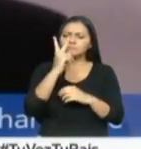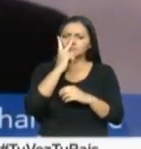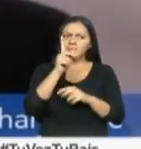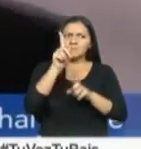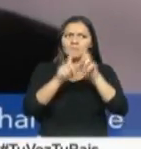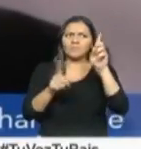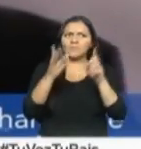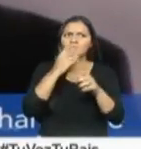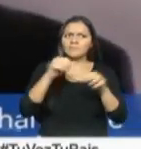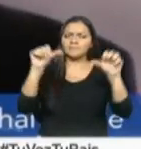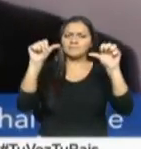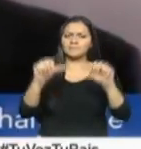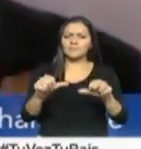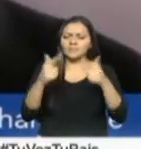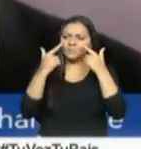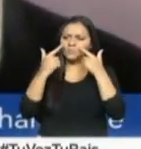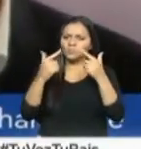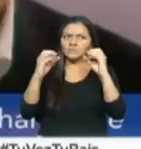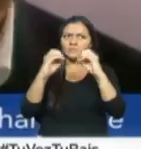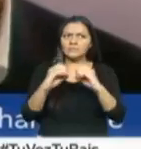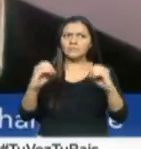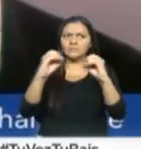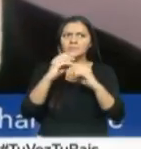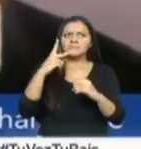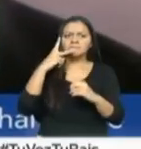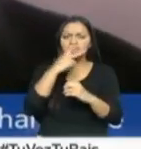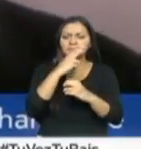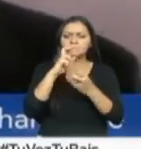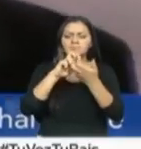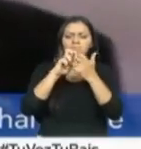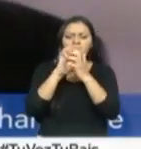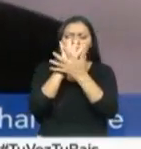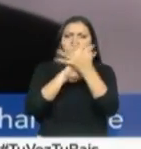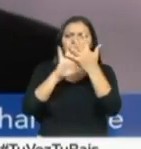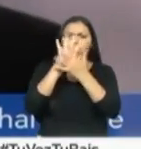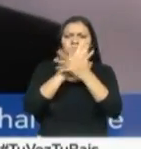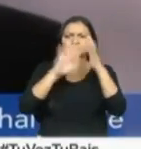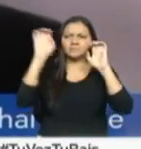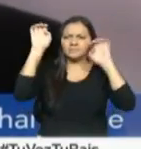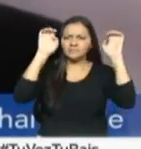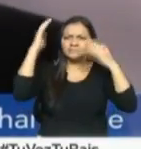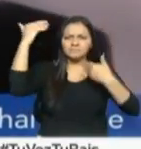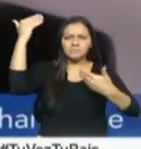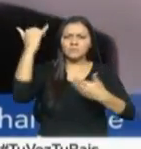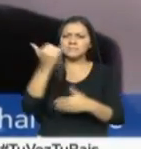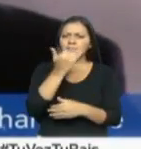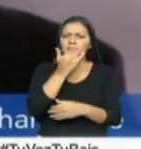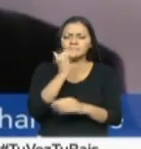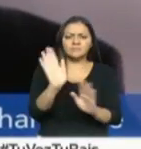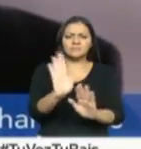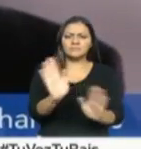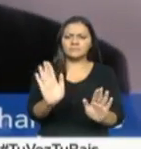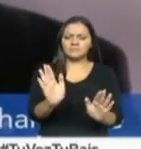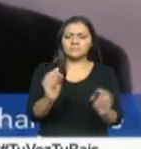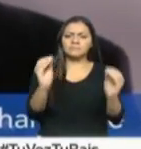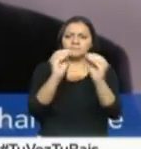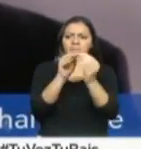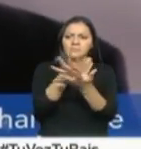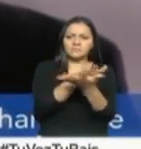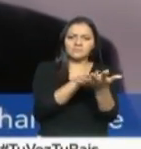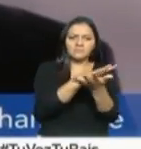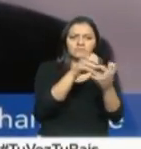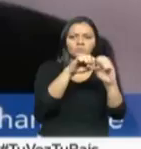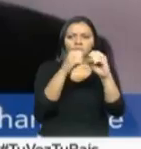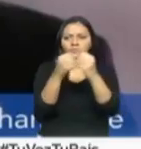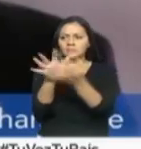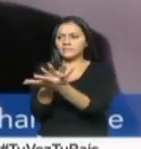categórica y contundente a la mentira y a la infamia como estrategia política electoral. No podemos empezar a generar sociedades que se basen